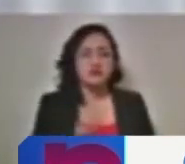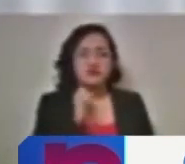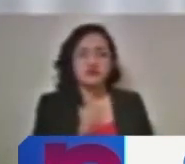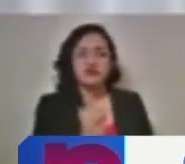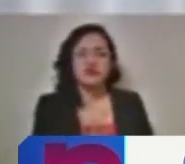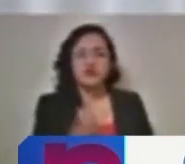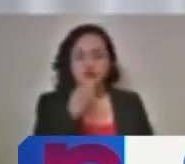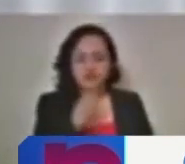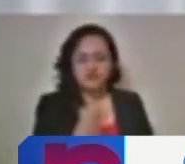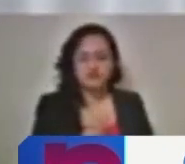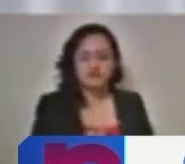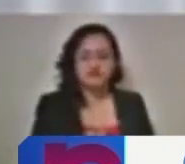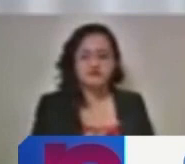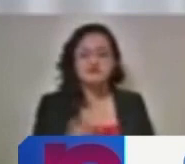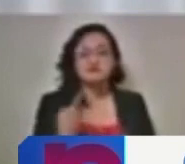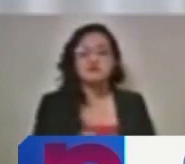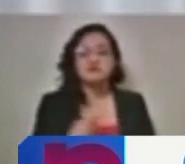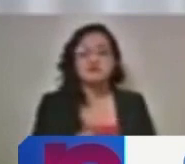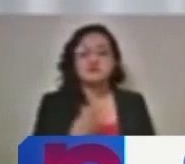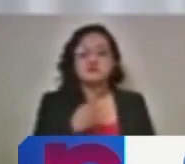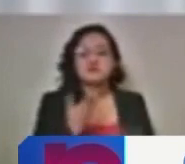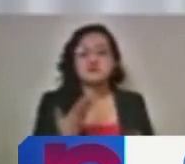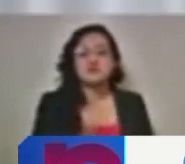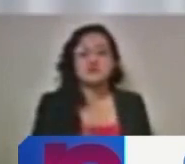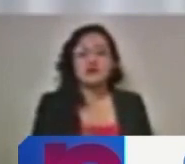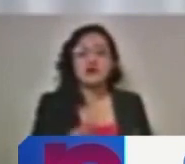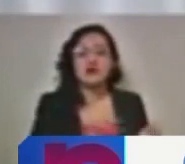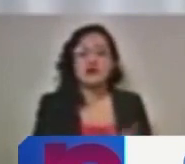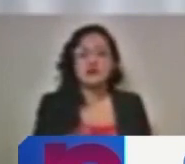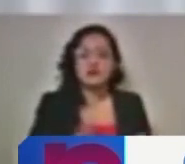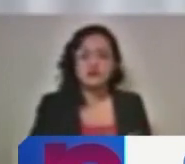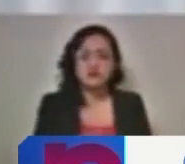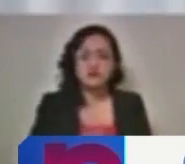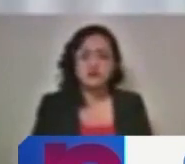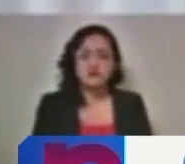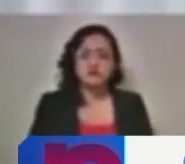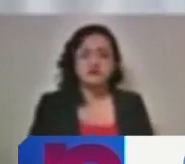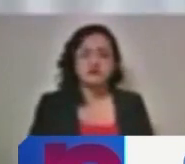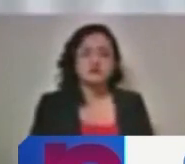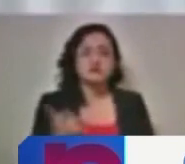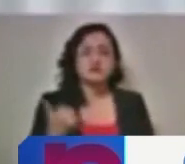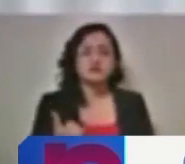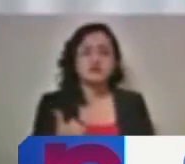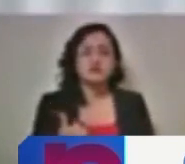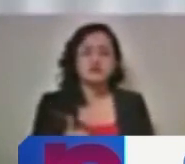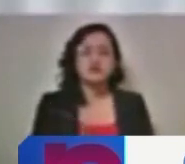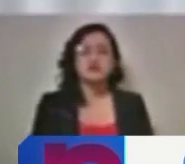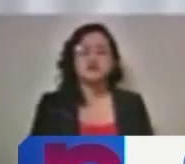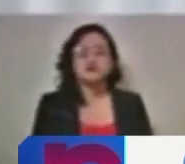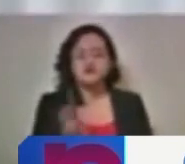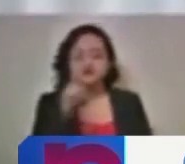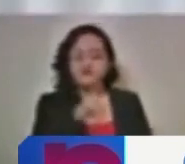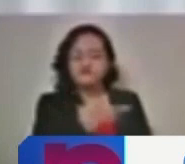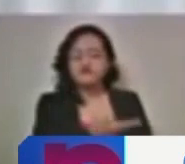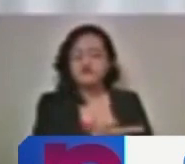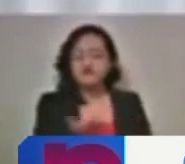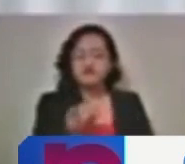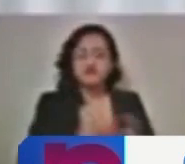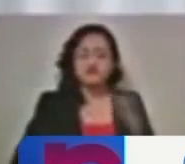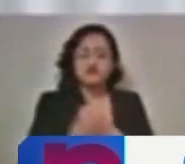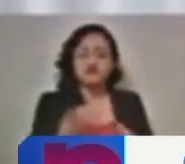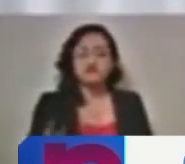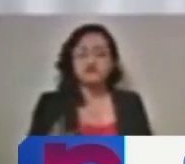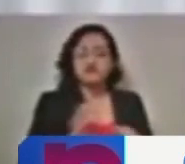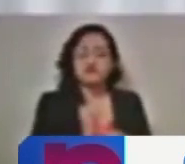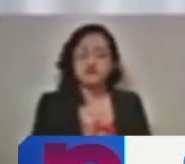me comunicaron que expresaban el apoyo y la ruta de trabajar junto